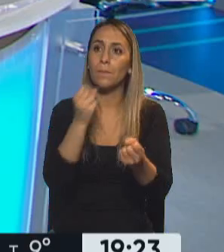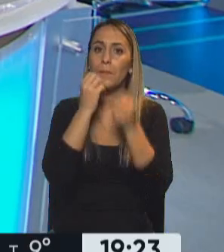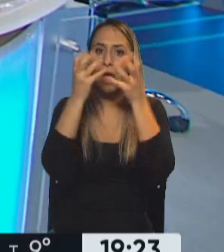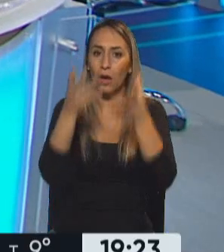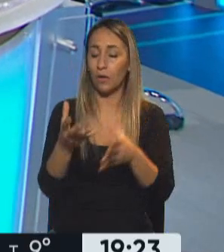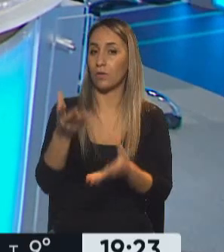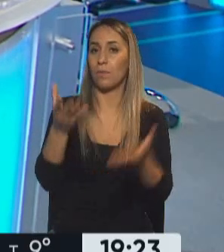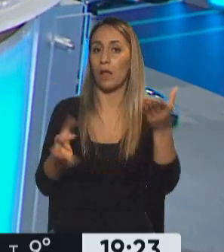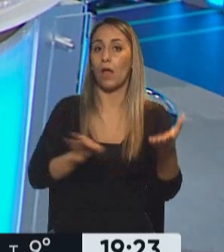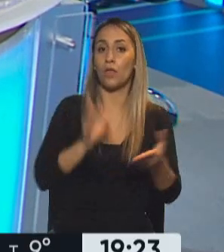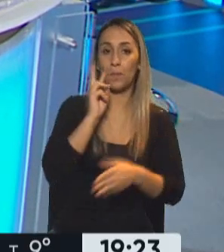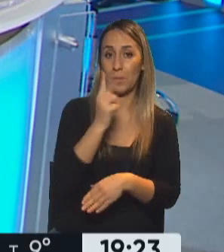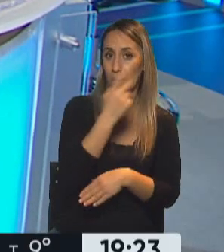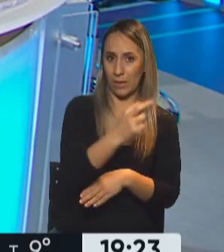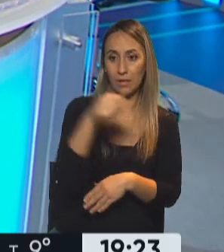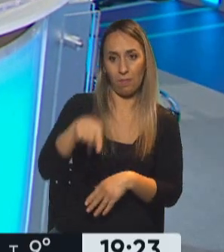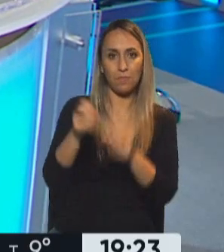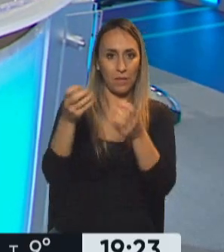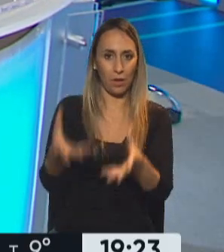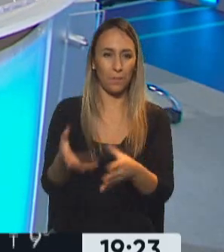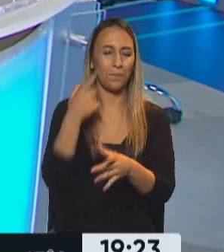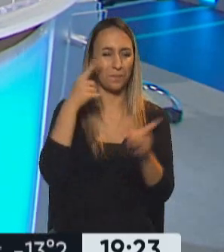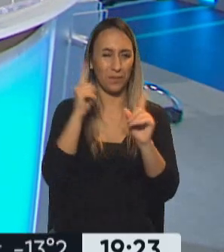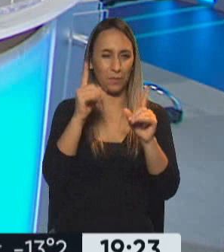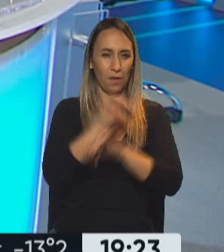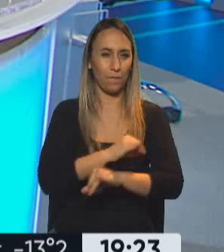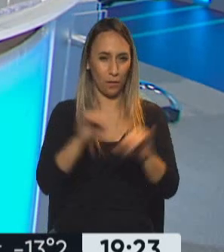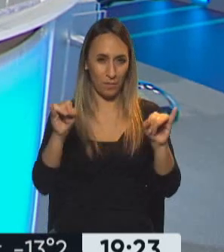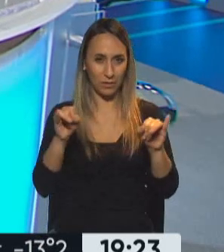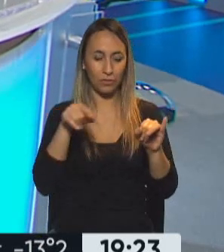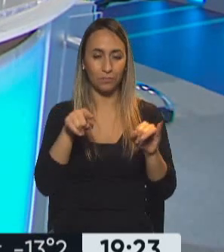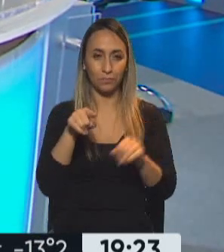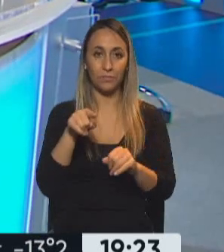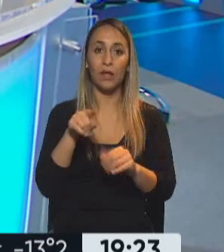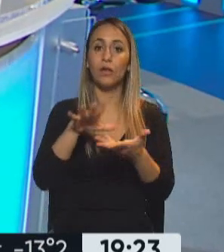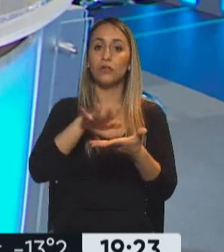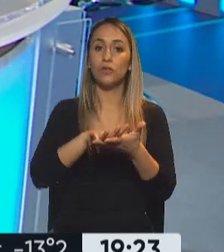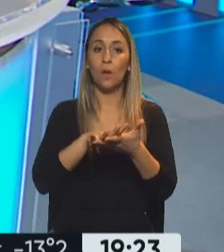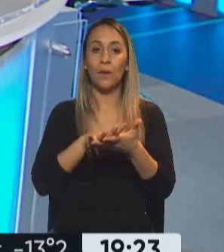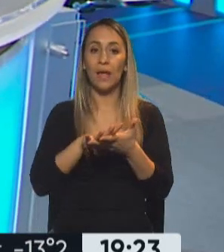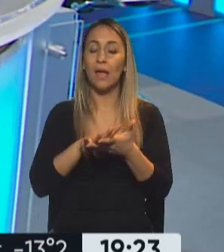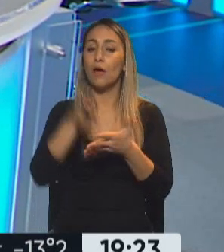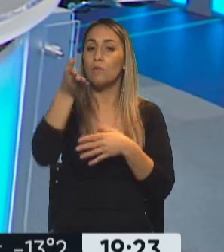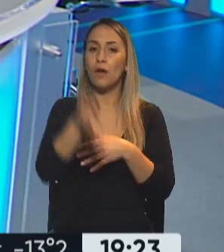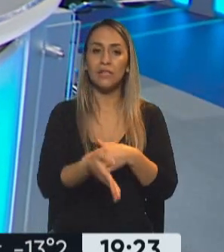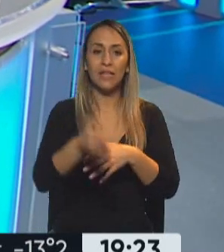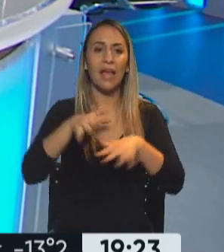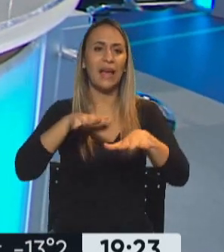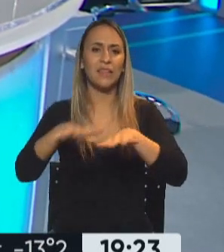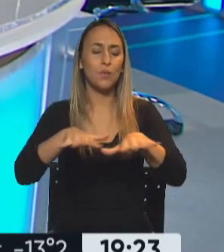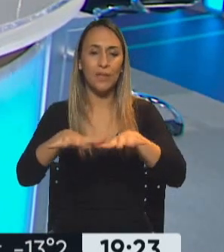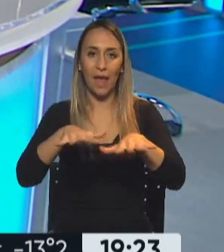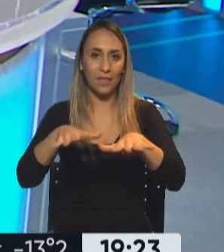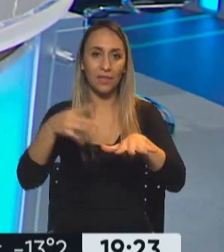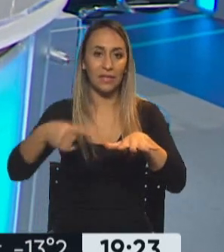qué es lo que pasa ahora con la información que justamente veíamos después, con la tasa de actividad. A ver, cuando hablamos de la tasa de